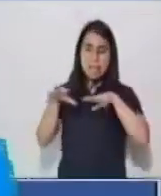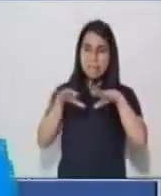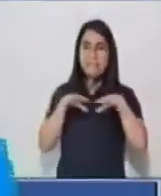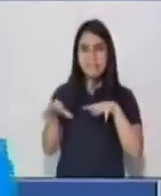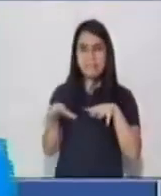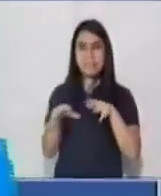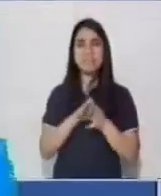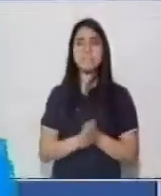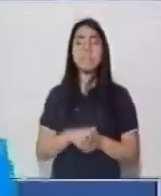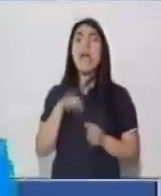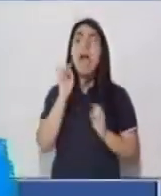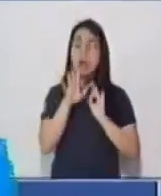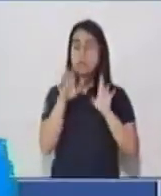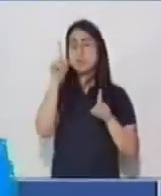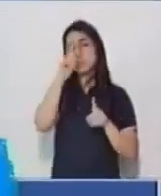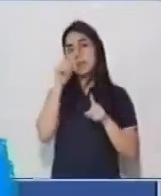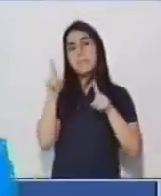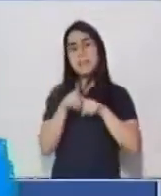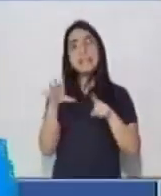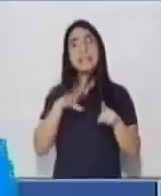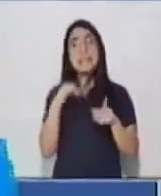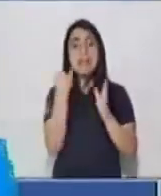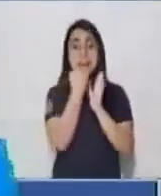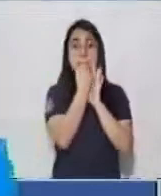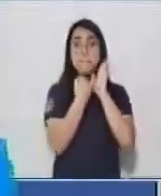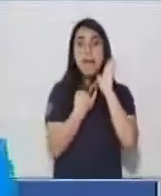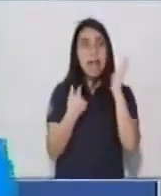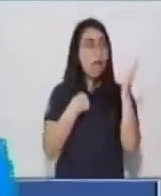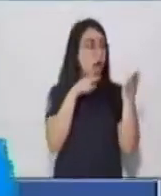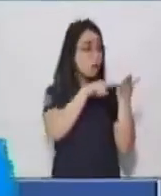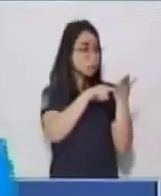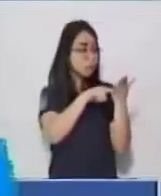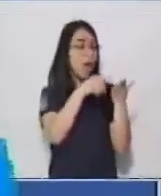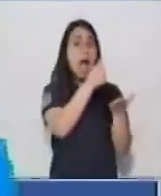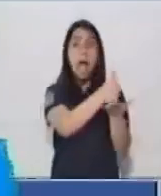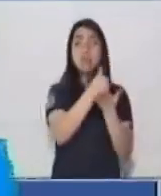Muy bien, el día de hoy yo como referencia de un texto instructivo